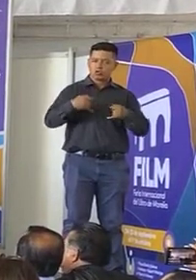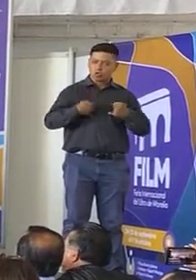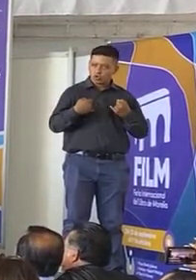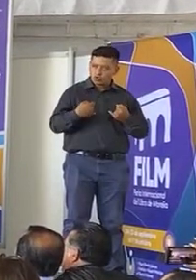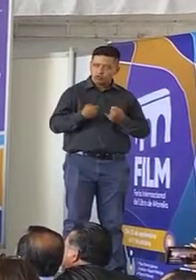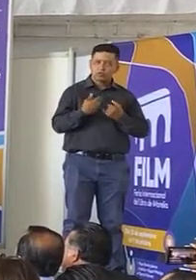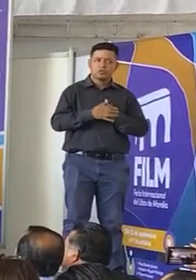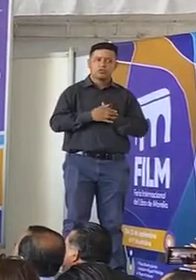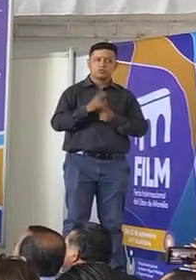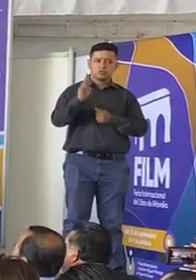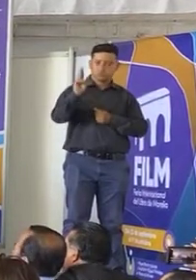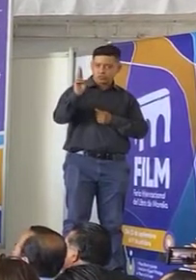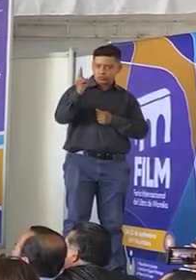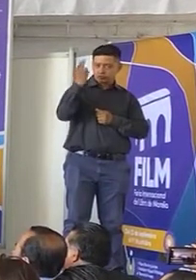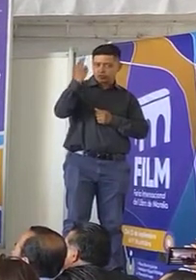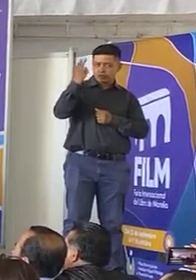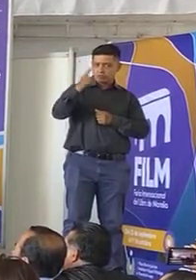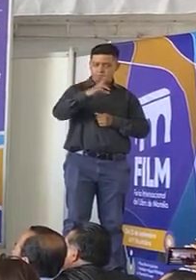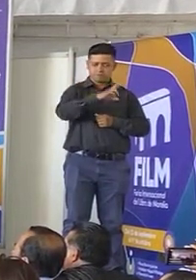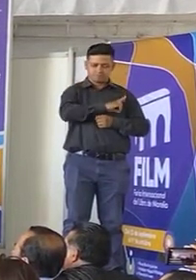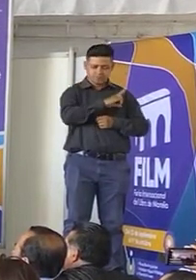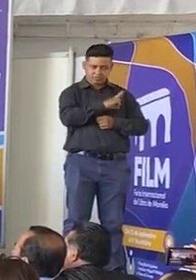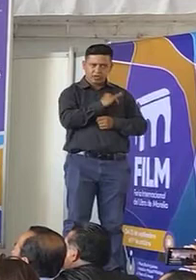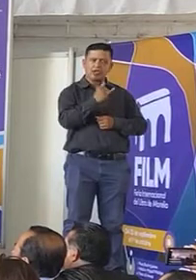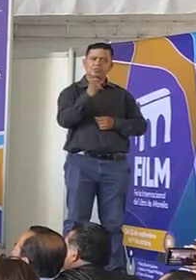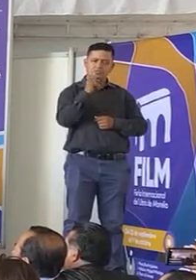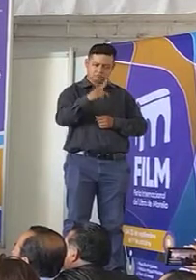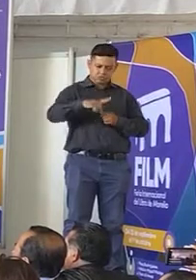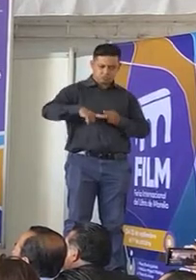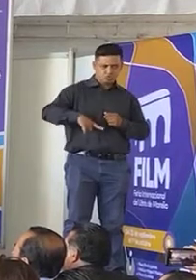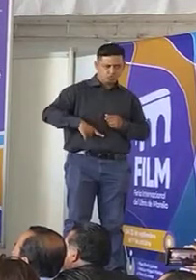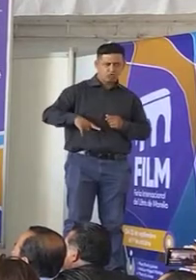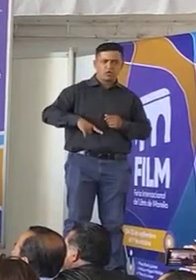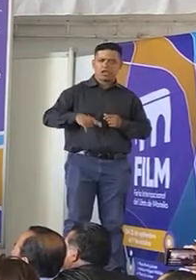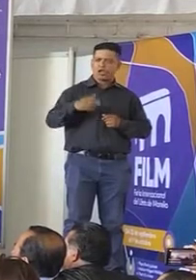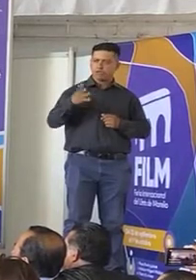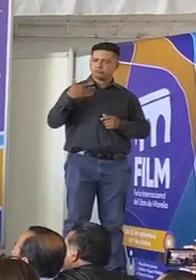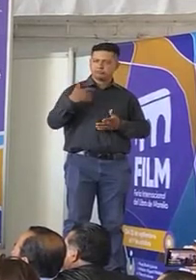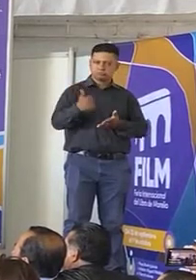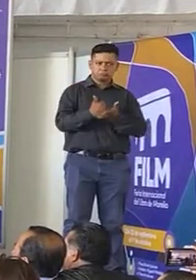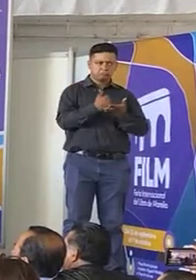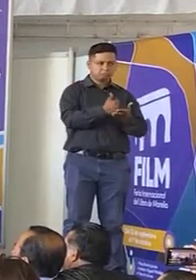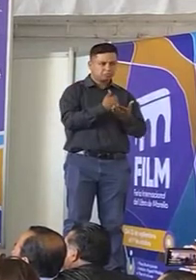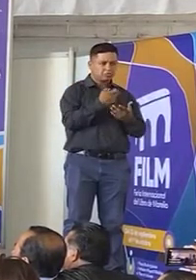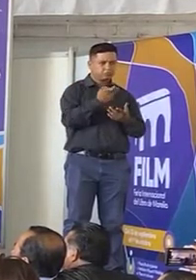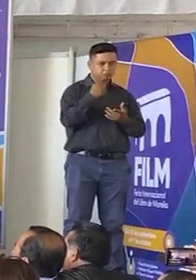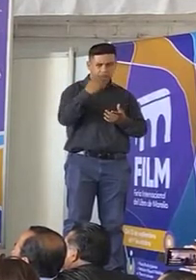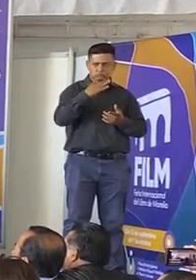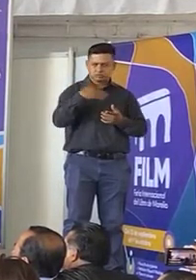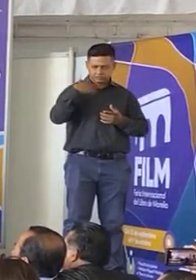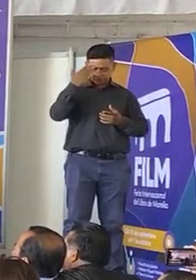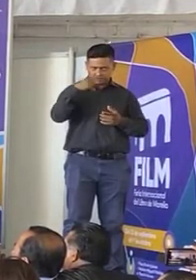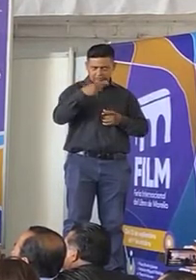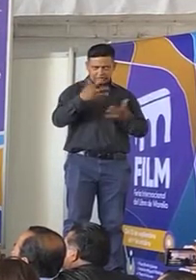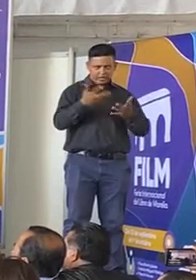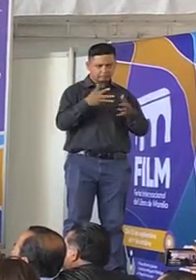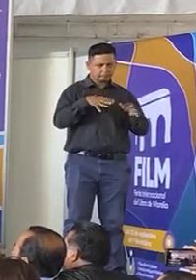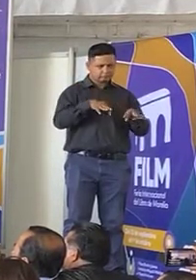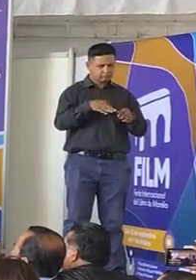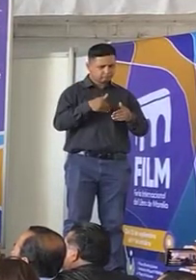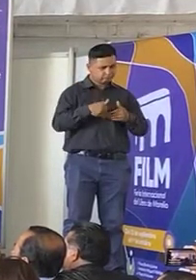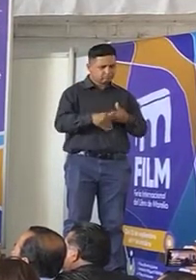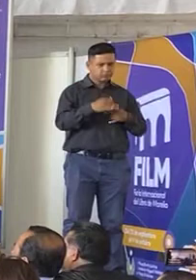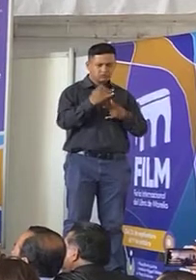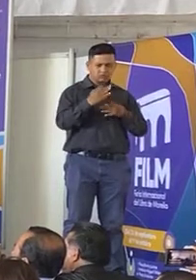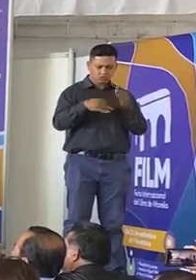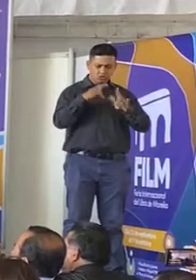Jóvenes, universidades públicas y privadas que estarán presentes durante toda la feria, Centro